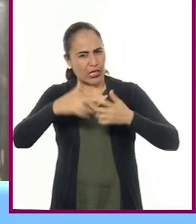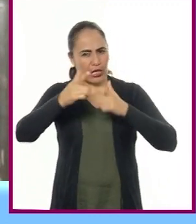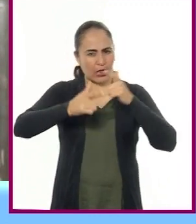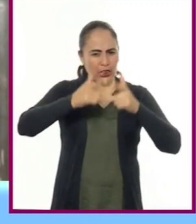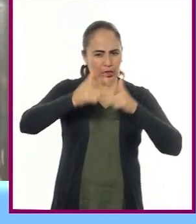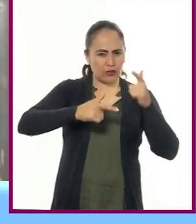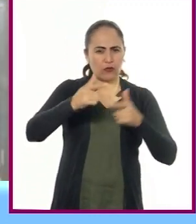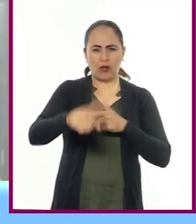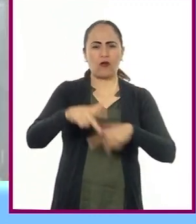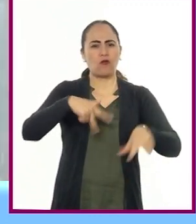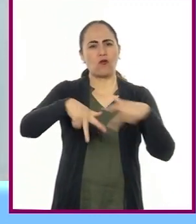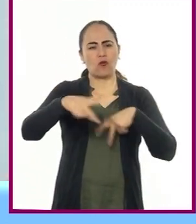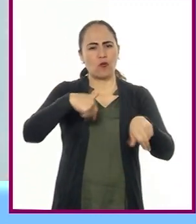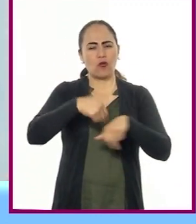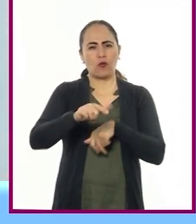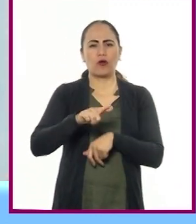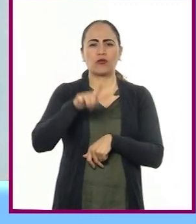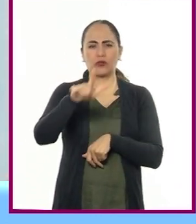fútbol 7 convencional.